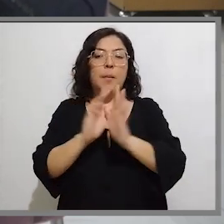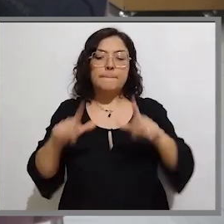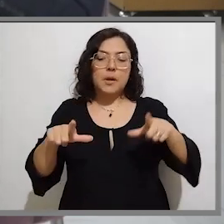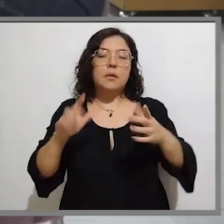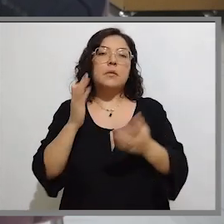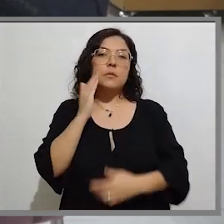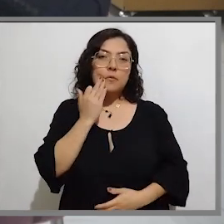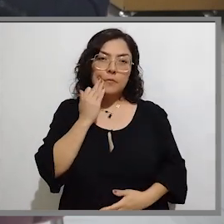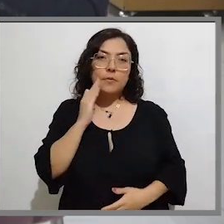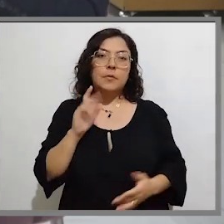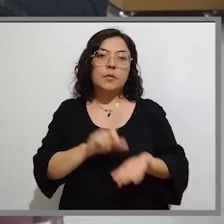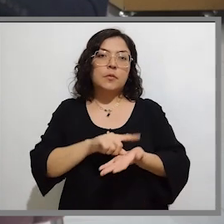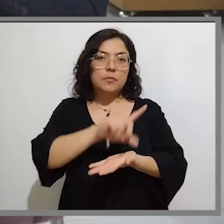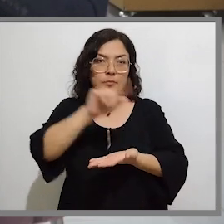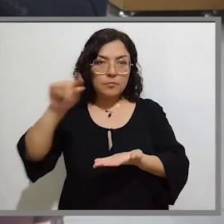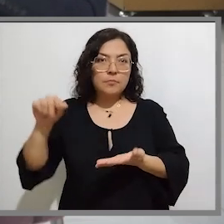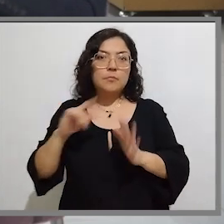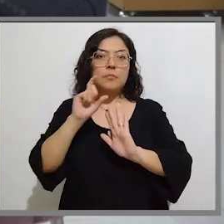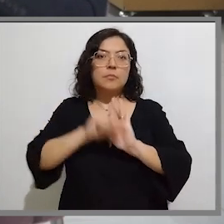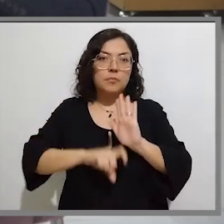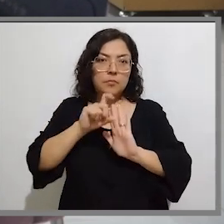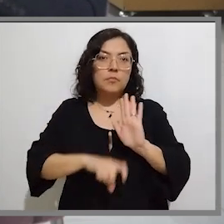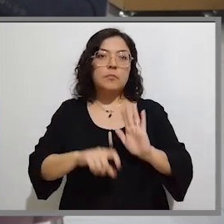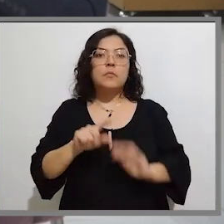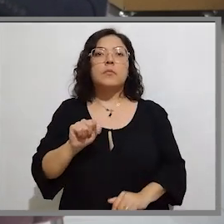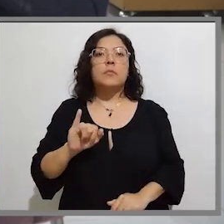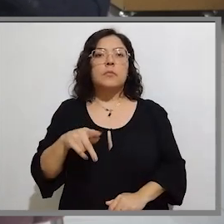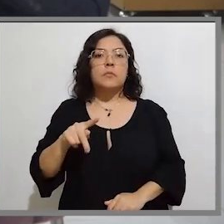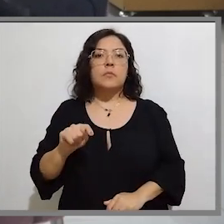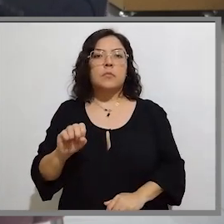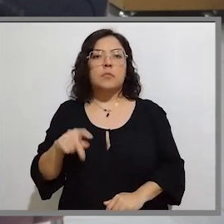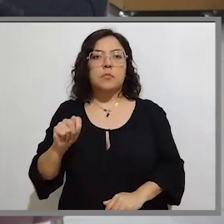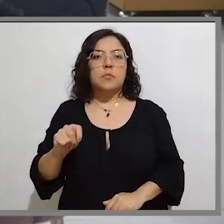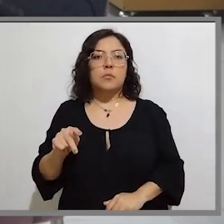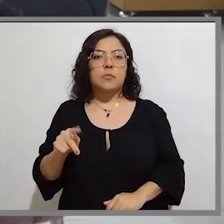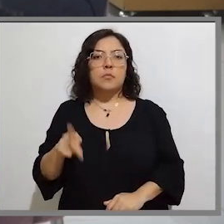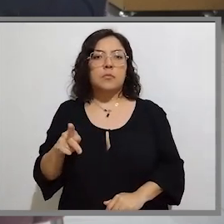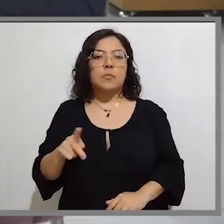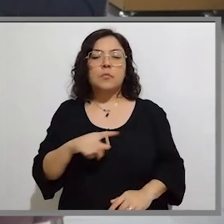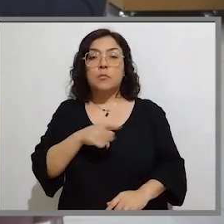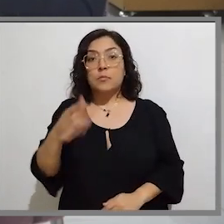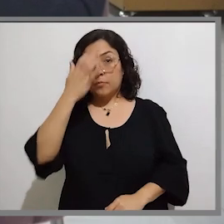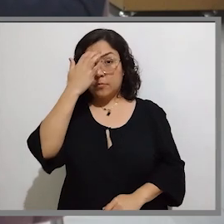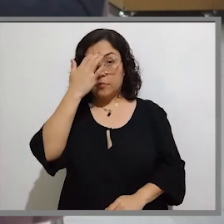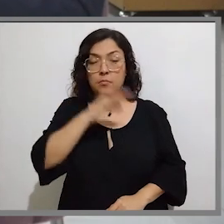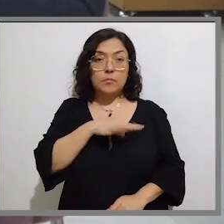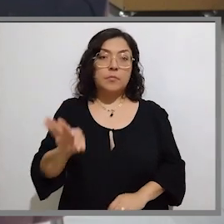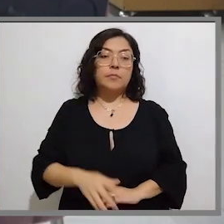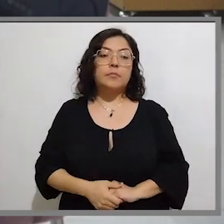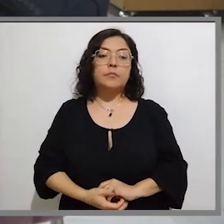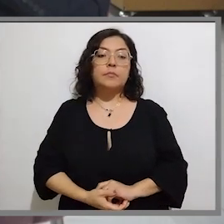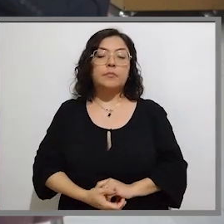sociales, en Facebook, en Twitter, en Instagram, en TikTok, para que vayan conociendo las tareas que